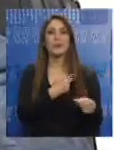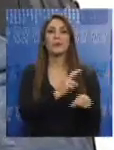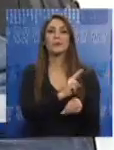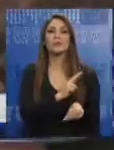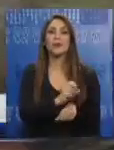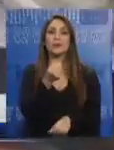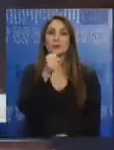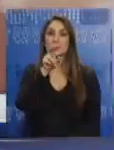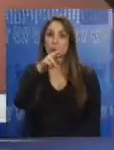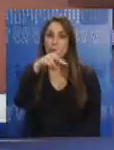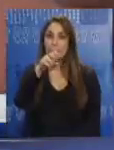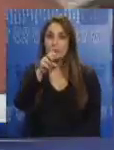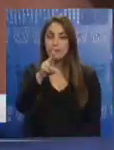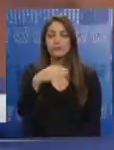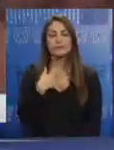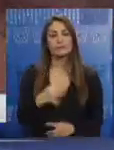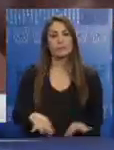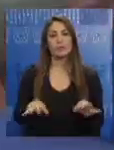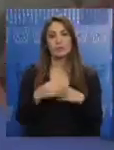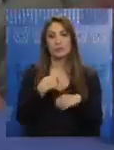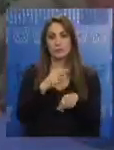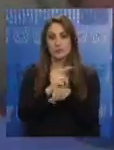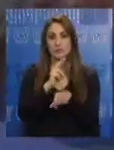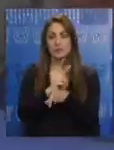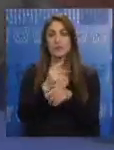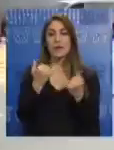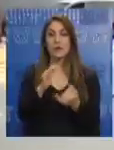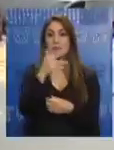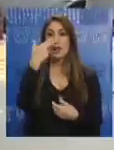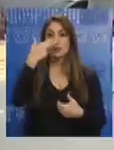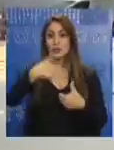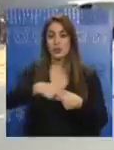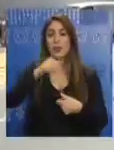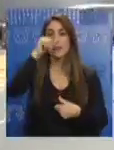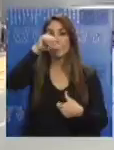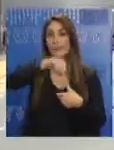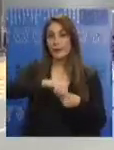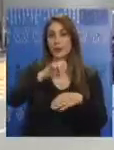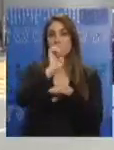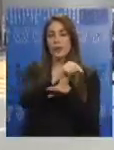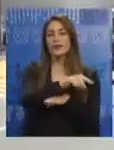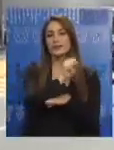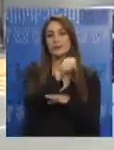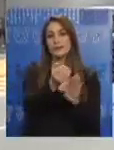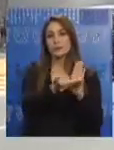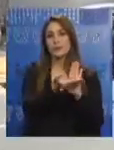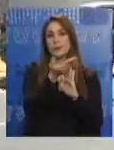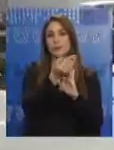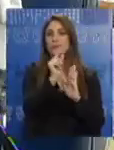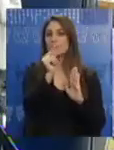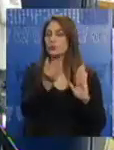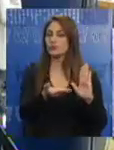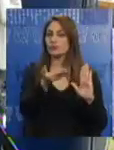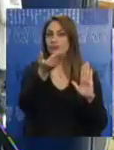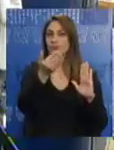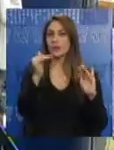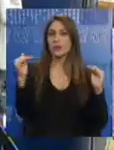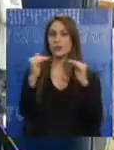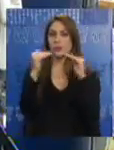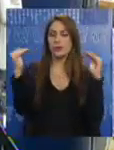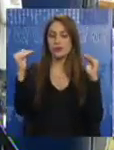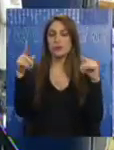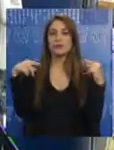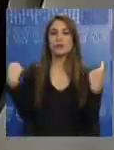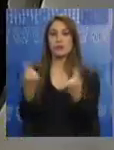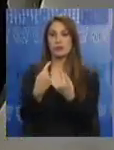de combustible. Como lo anunció el presidente Correa en Twitter, las gasolineras de Petroecuador ajustarán su precio mensual de gasolina Super hasta alcanzar el precio real del